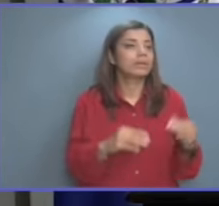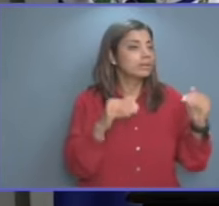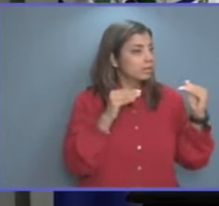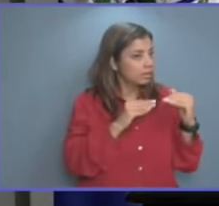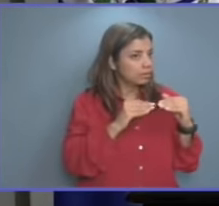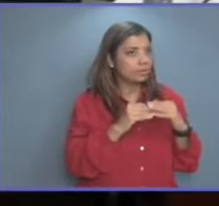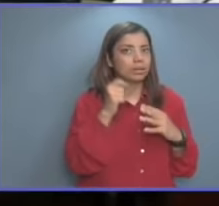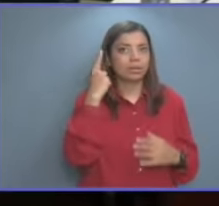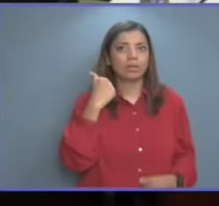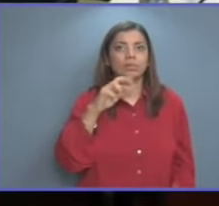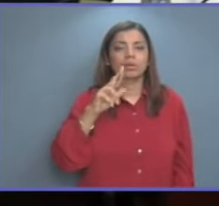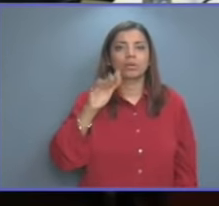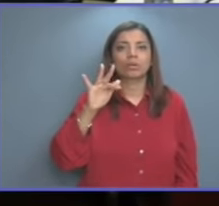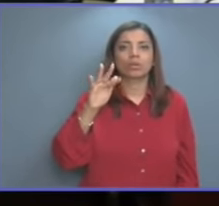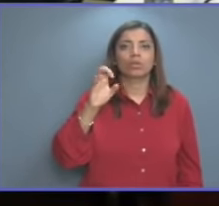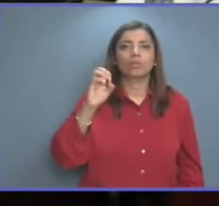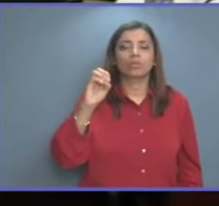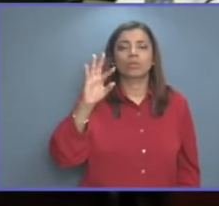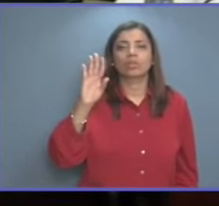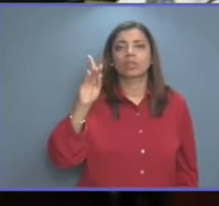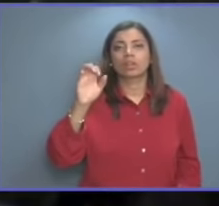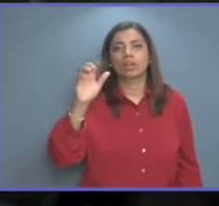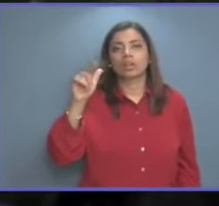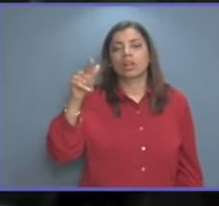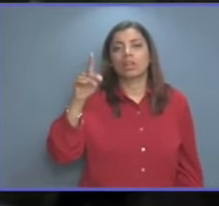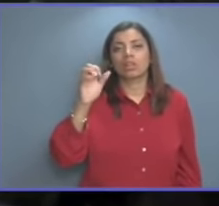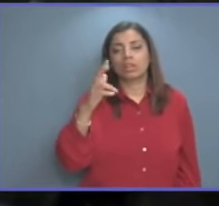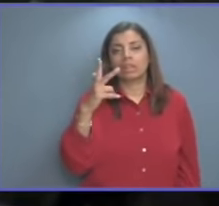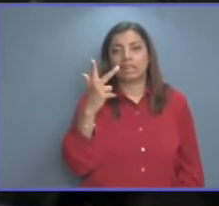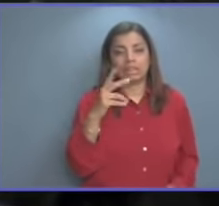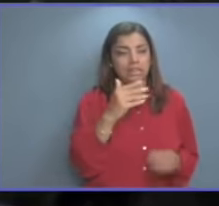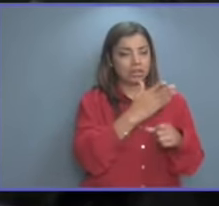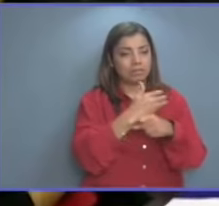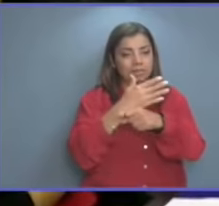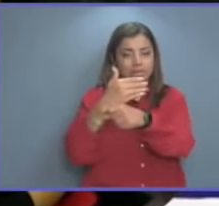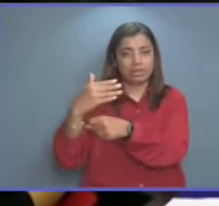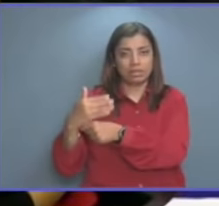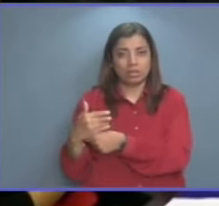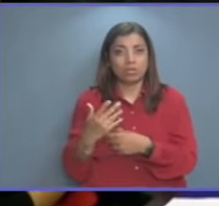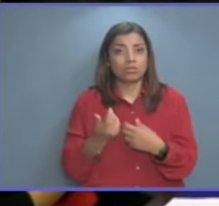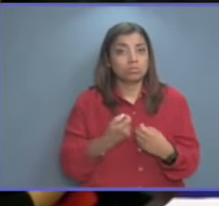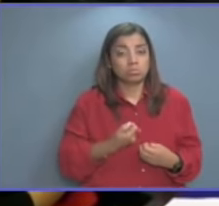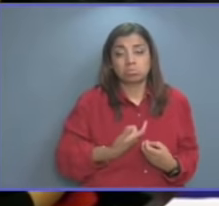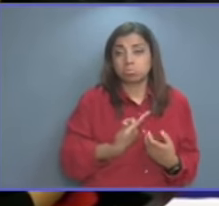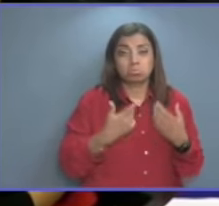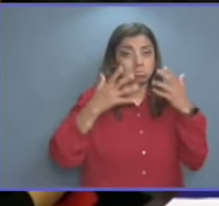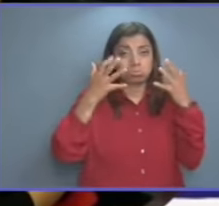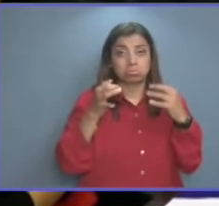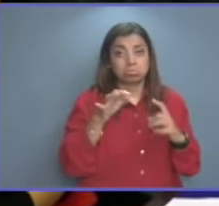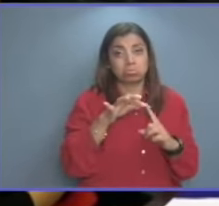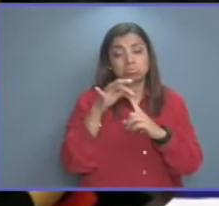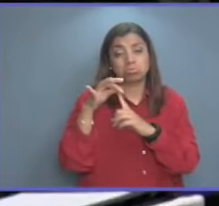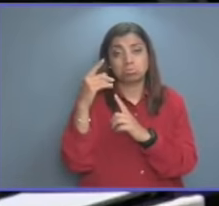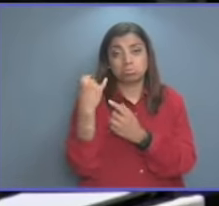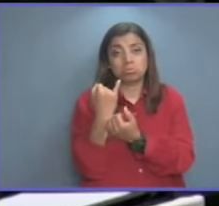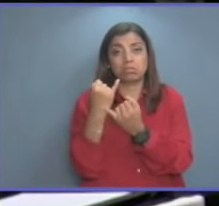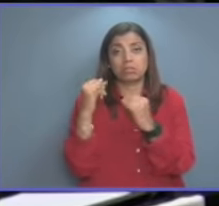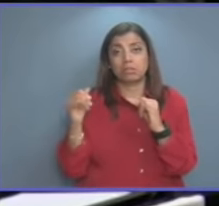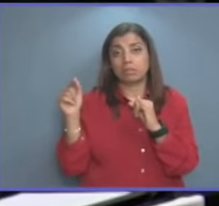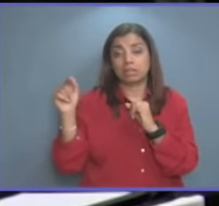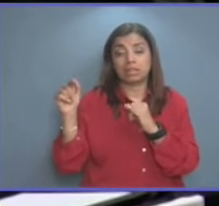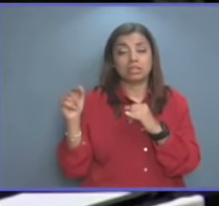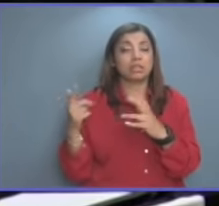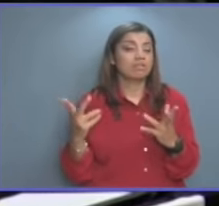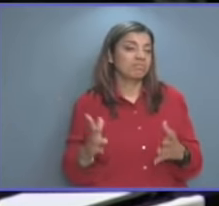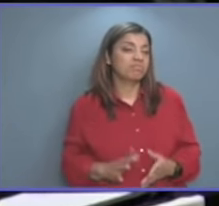rodolfo delgado se refirió a los señalamientos de algunos grupos políticos minoritarios que ponen en tela de juicio su independencia su